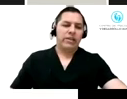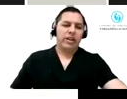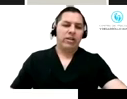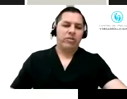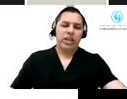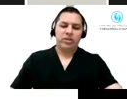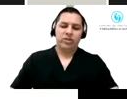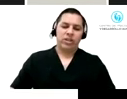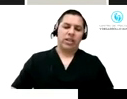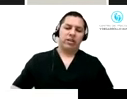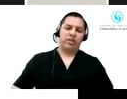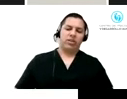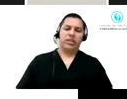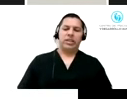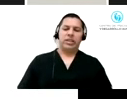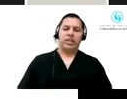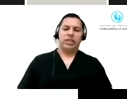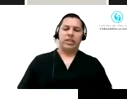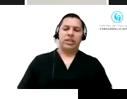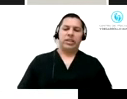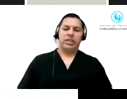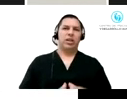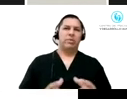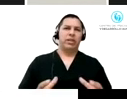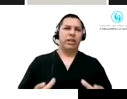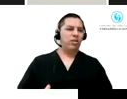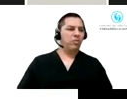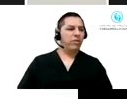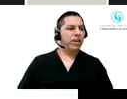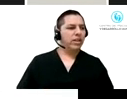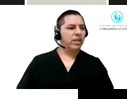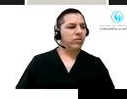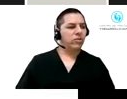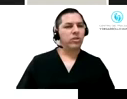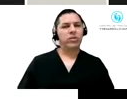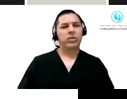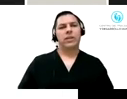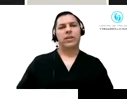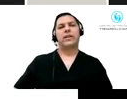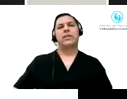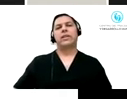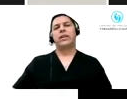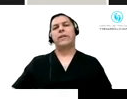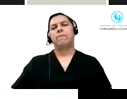que ver con relaciones y las relaciones tienen que ver con convivencia y tenemos que aprender a convivir entre